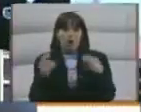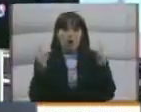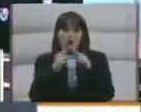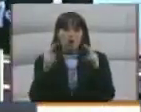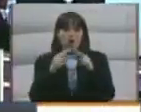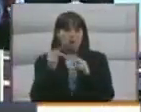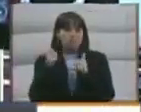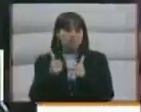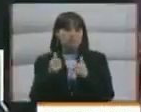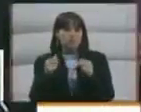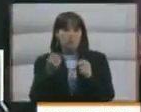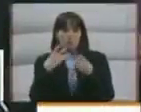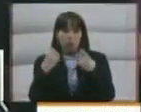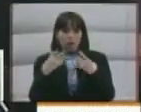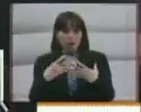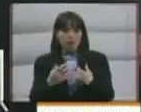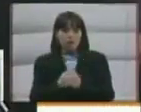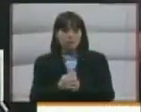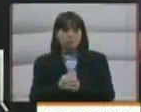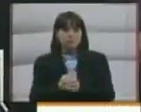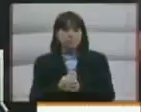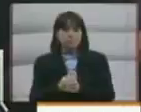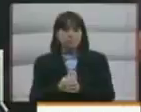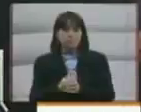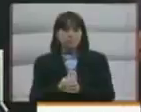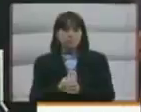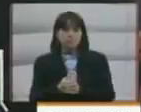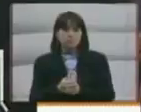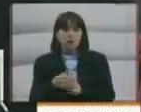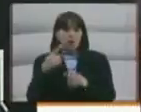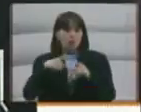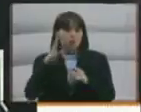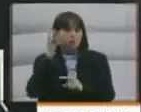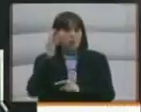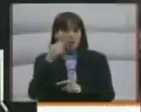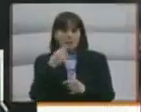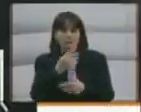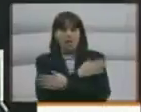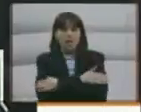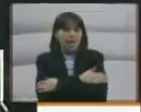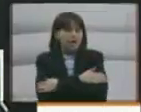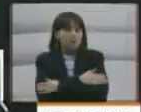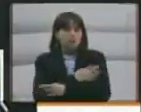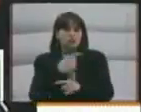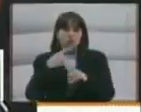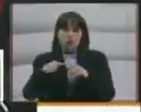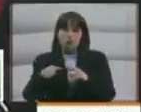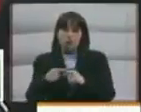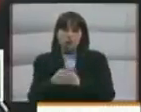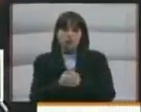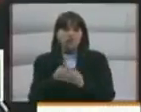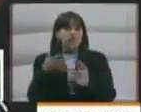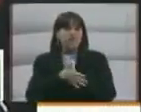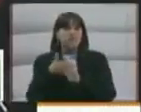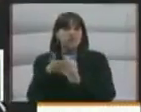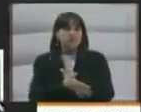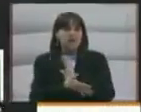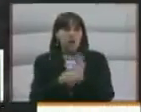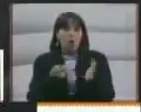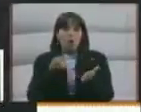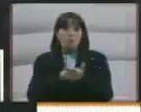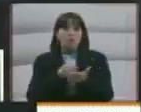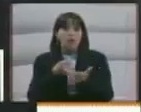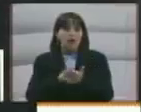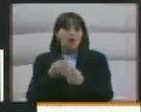bueno, muy bueno. Ana Vibravo nos manda abrazos. Por aquí dice, ¿qué pasará con el precio de la gasolina?